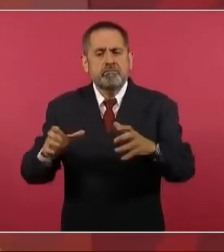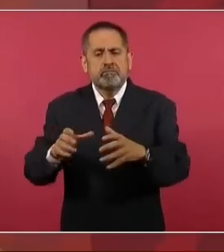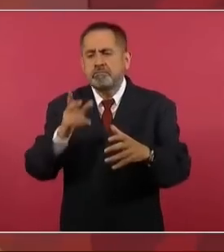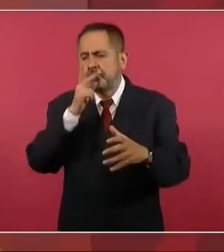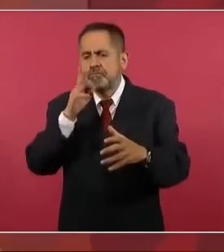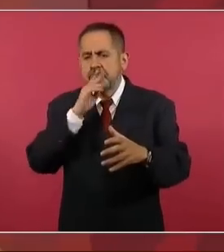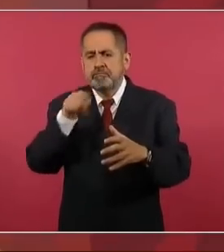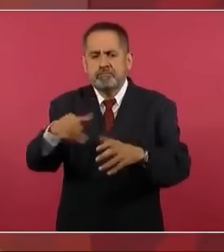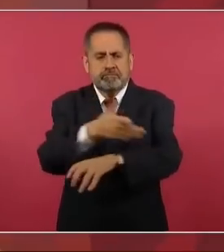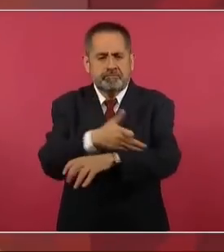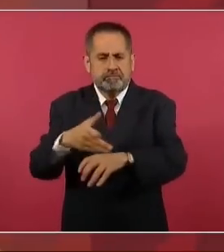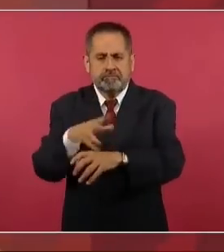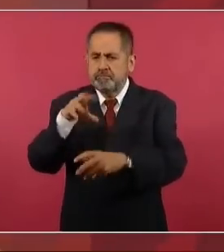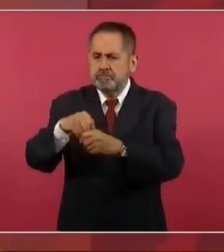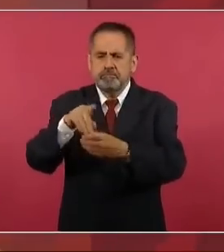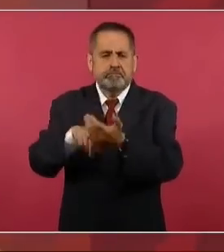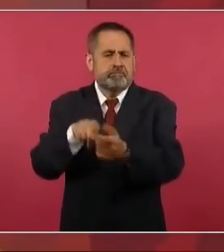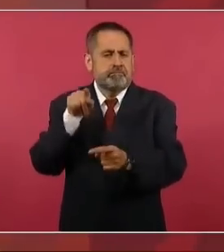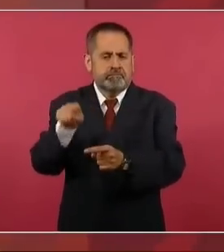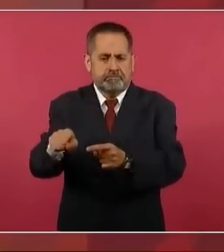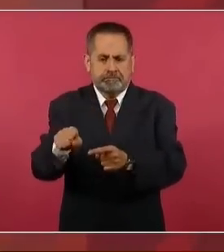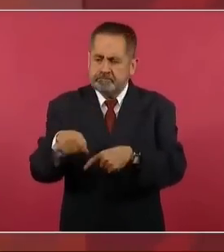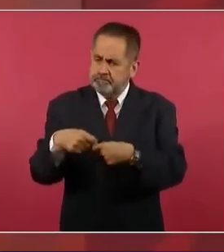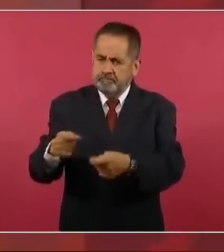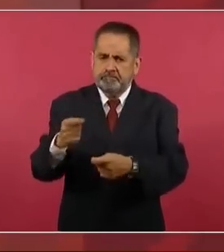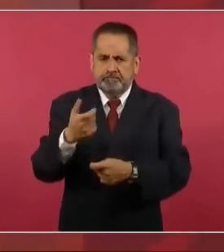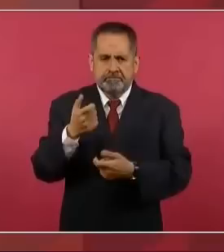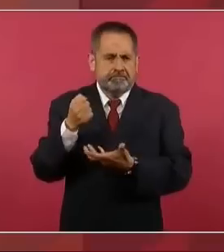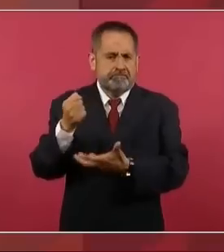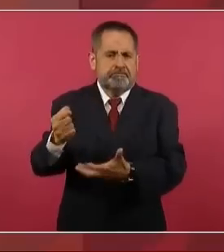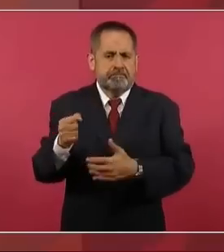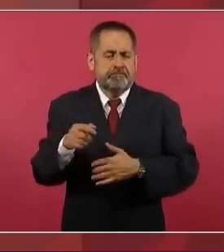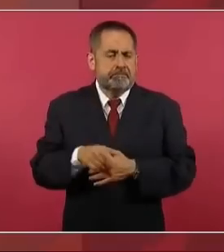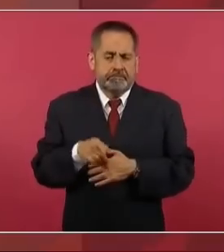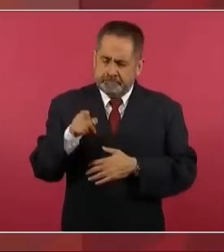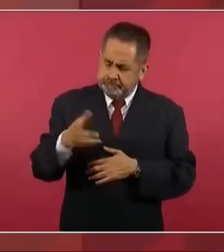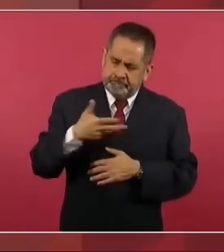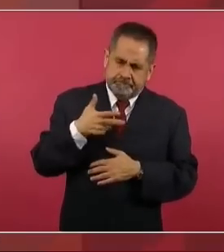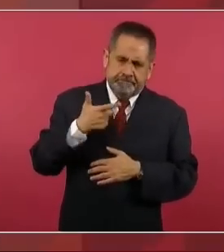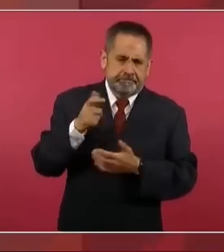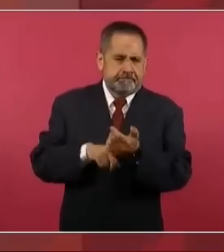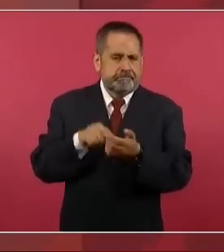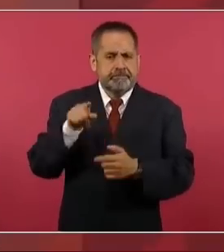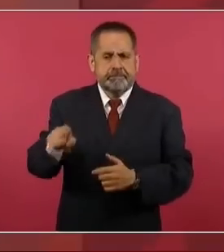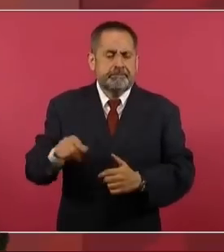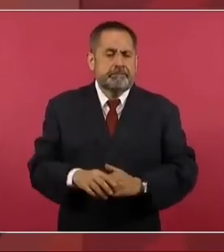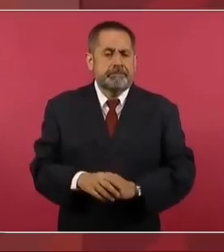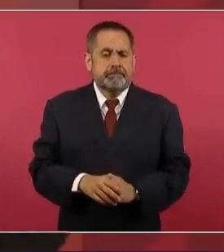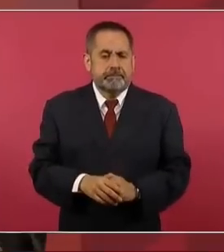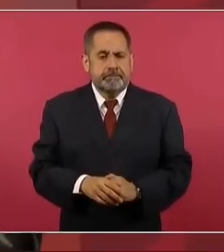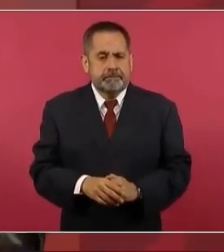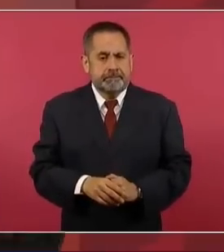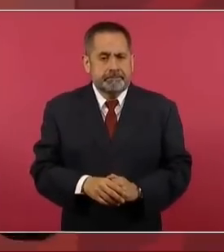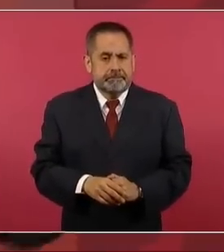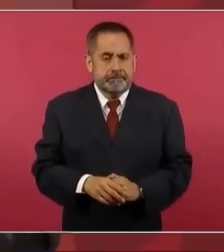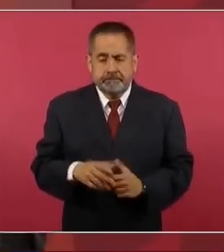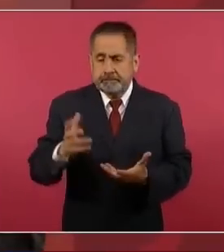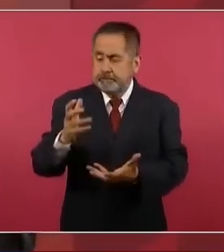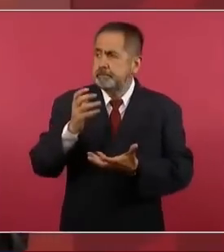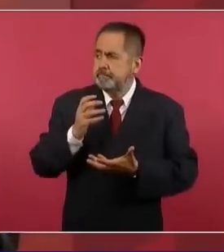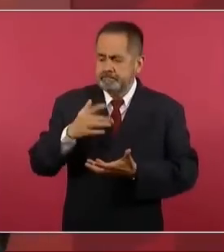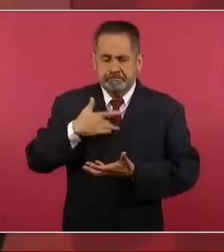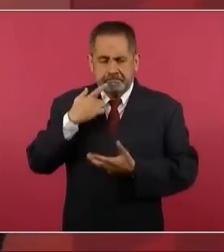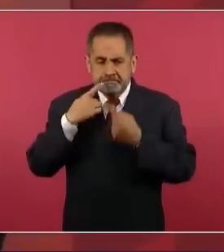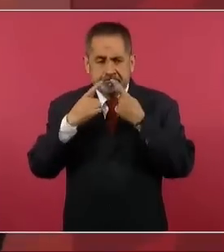de padres, de madres de familia. Ellos reciben el dinero y ellos deciden en